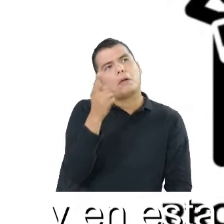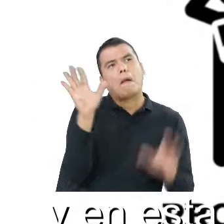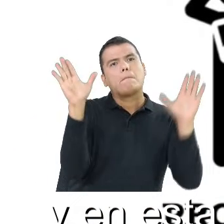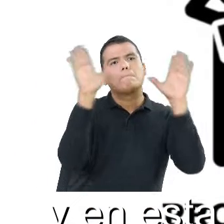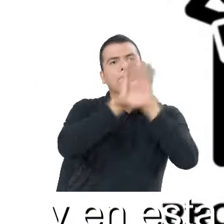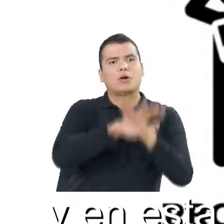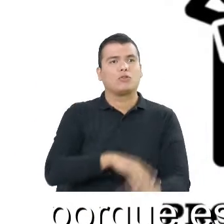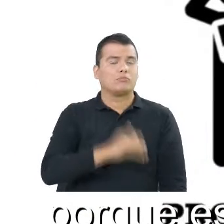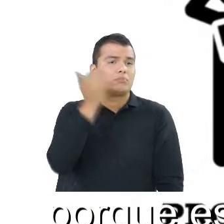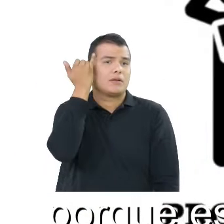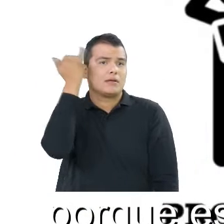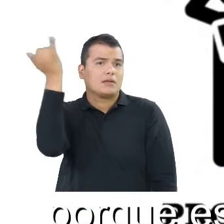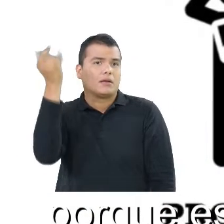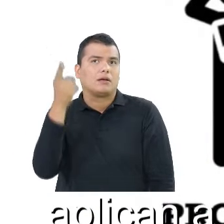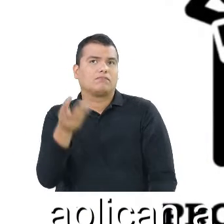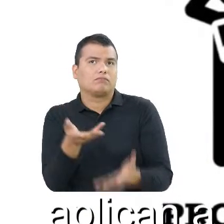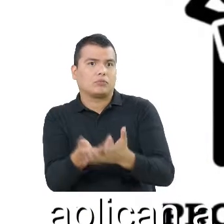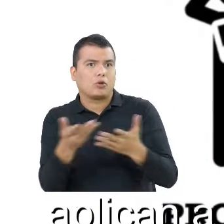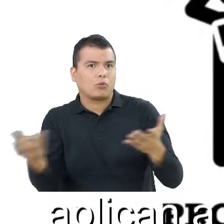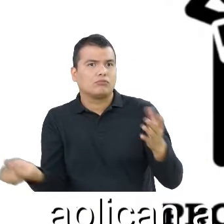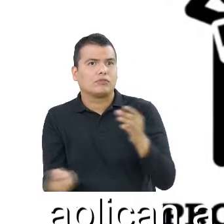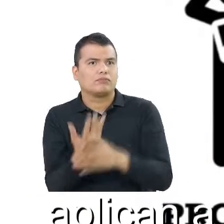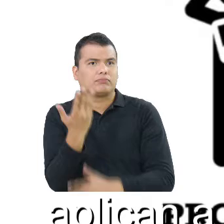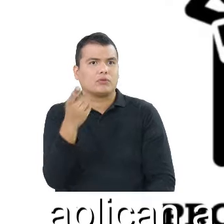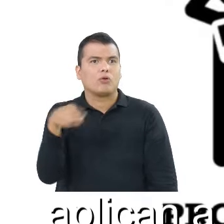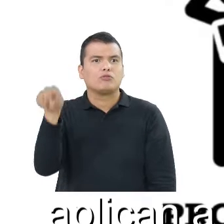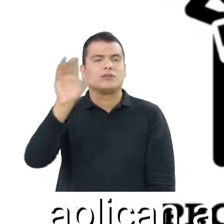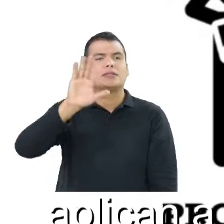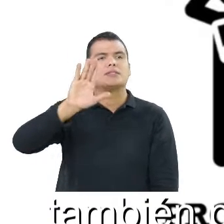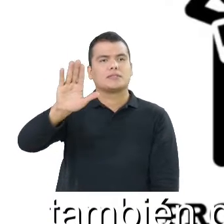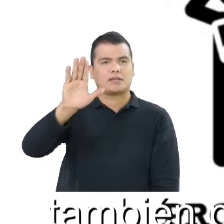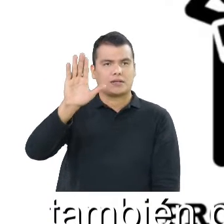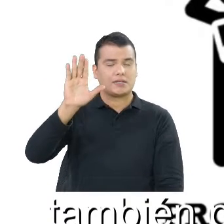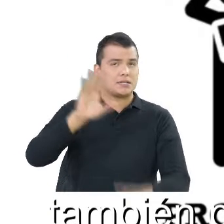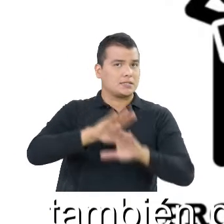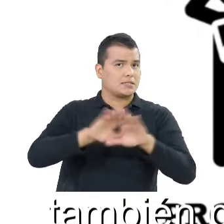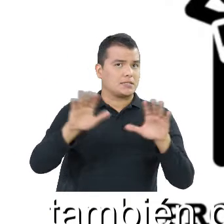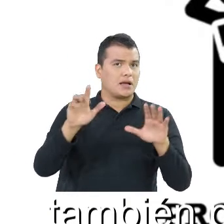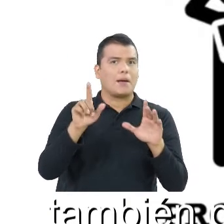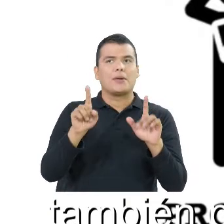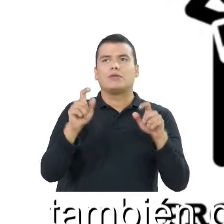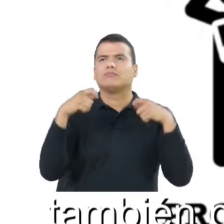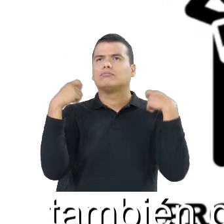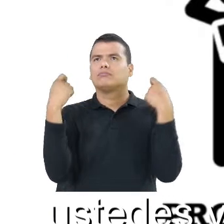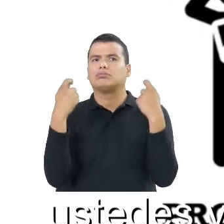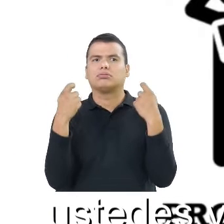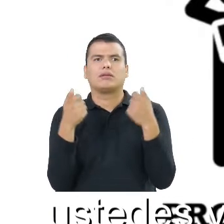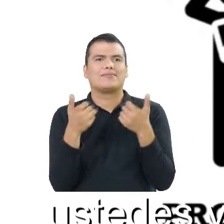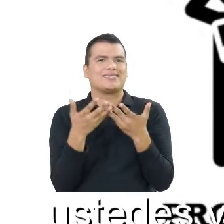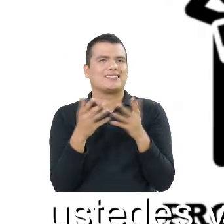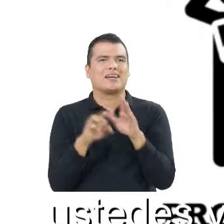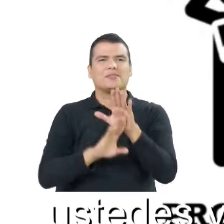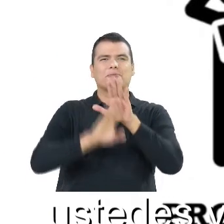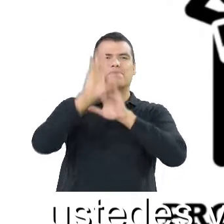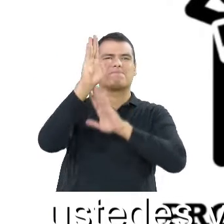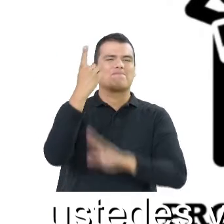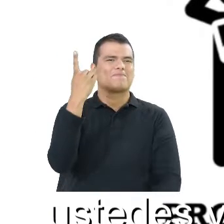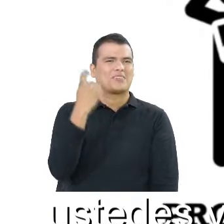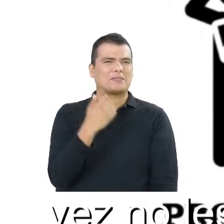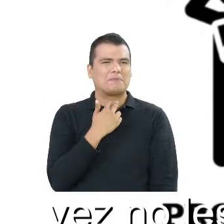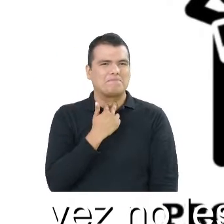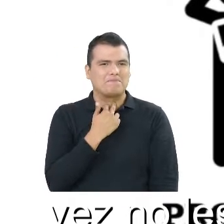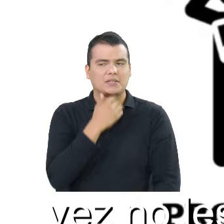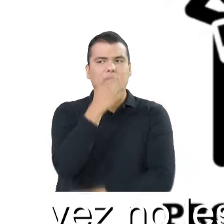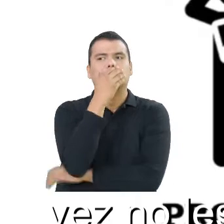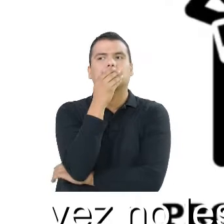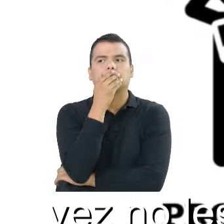también pueden aplicar a un producto que ustedes ya hayan creado, pero que tal vez no les está yendo muy bien en sus ventas o que no saben por dónde ir. Entonces, les voy a